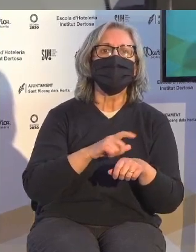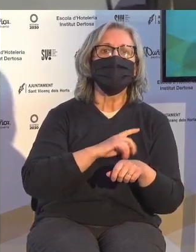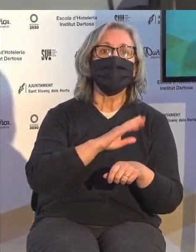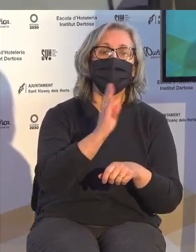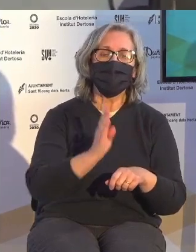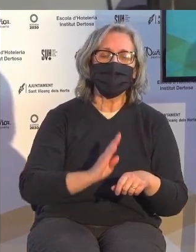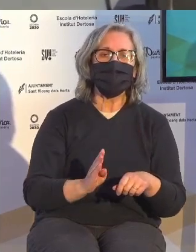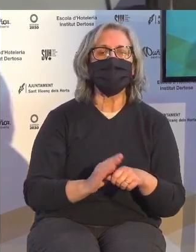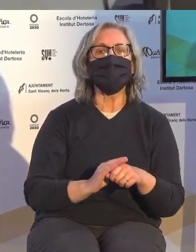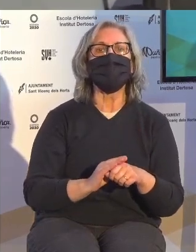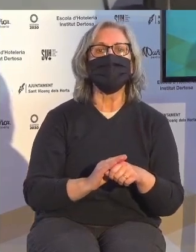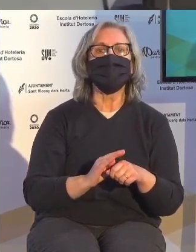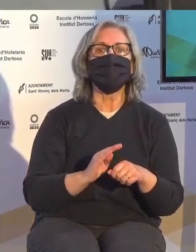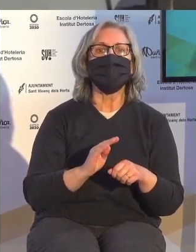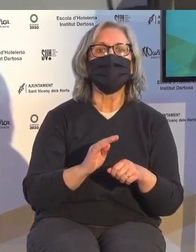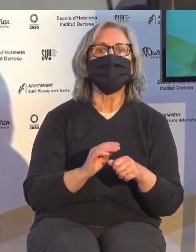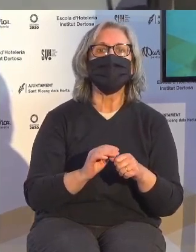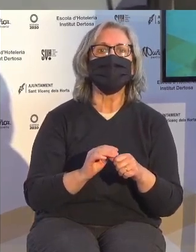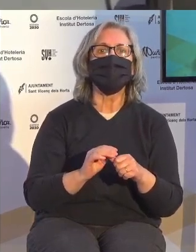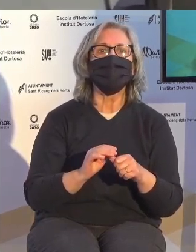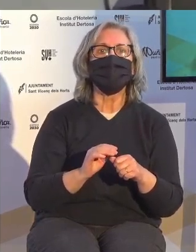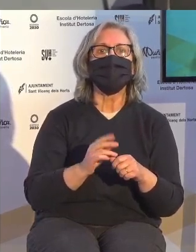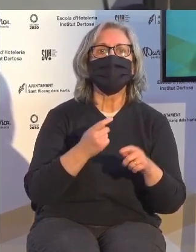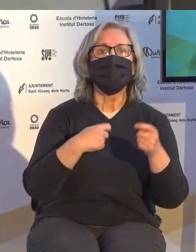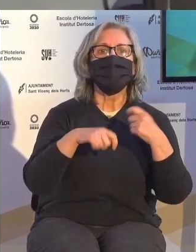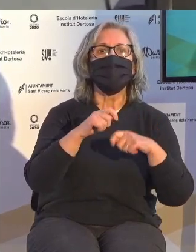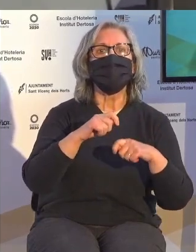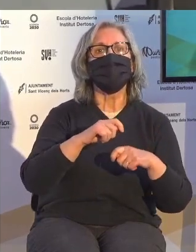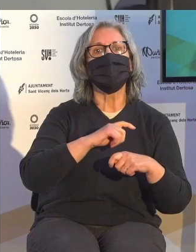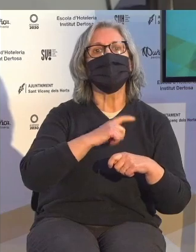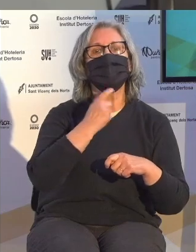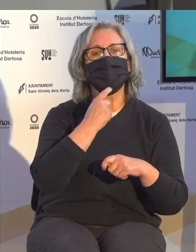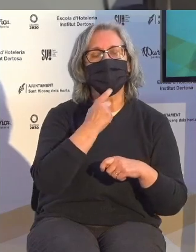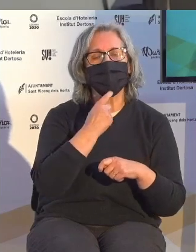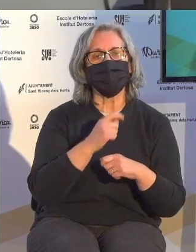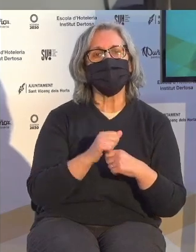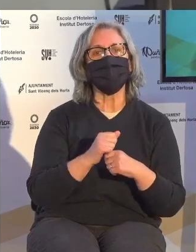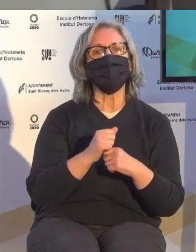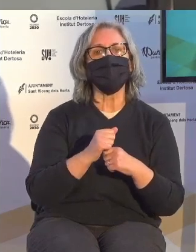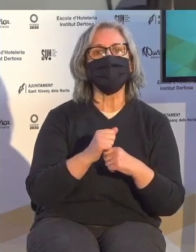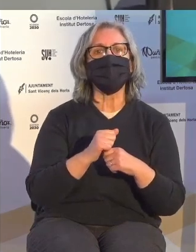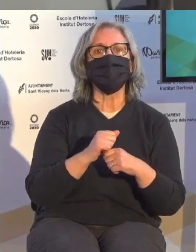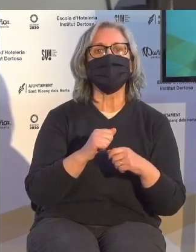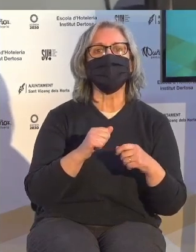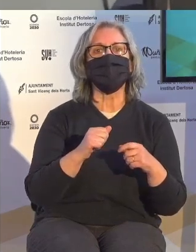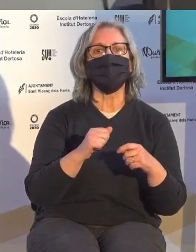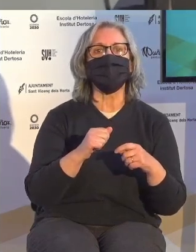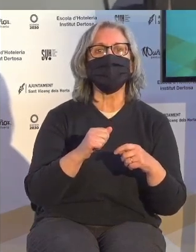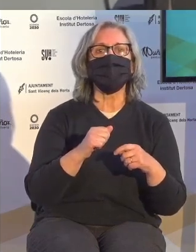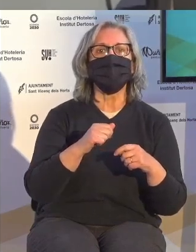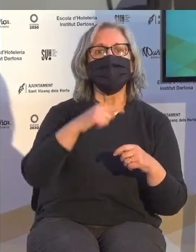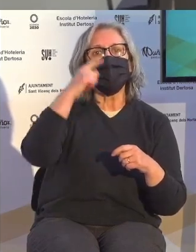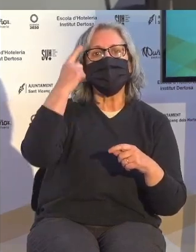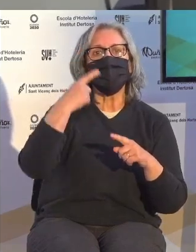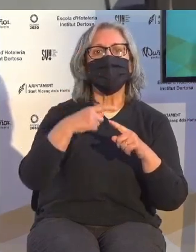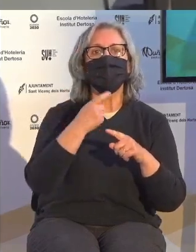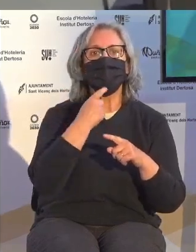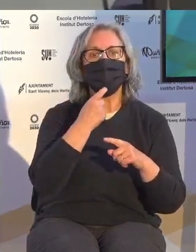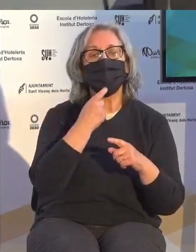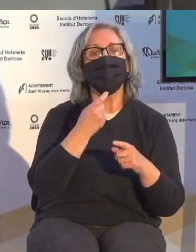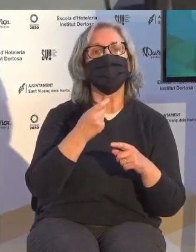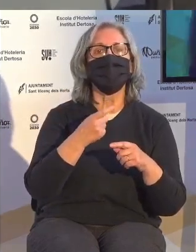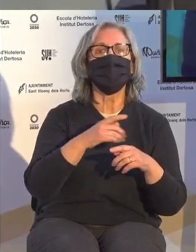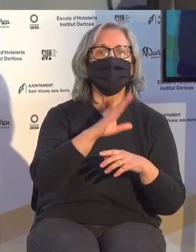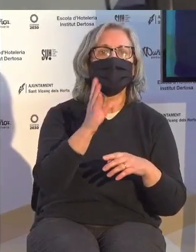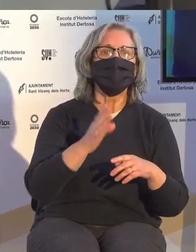y le agrada de afecto a donde combina las dos culturas que sería la finlandesa y la brasilera ahora